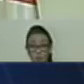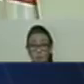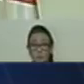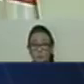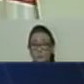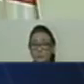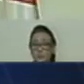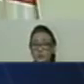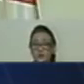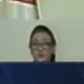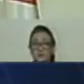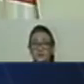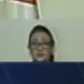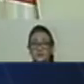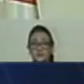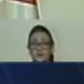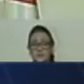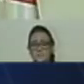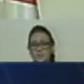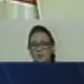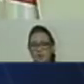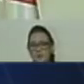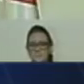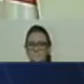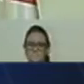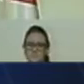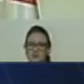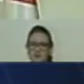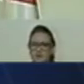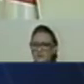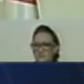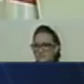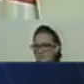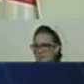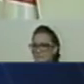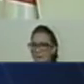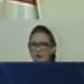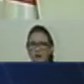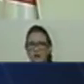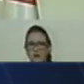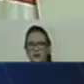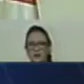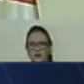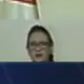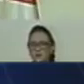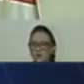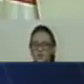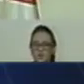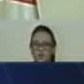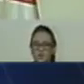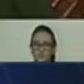yo, no, que me duele el tobillo, no, que él me vio mal, no, que me respiró en la nuca.